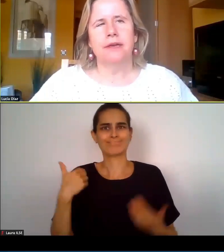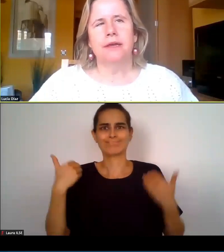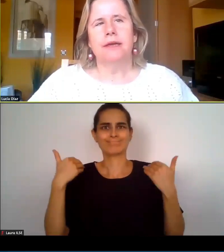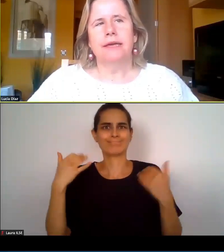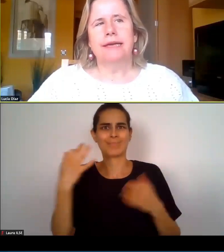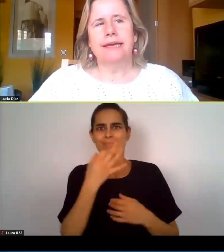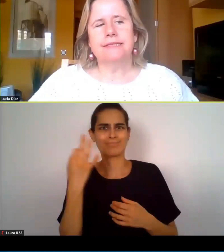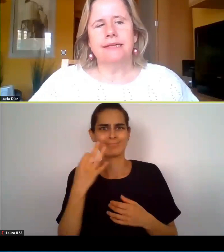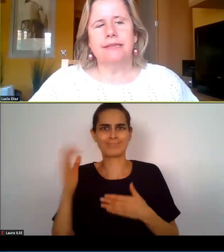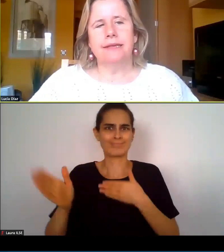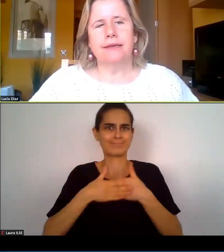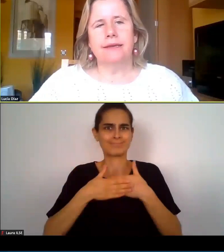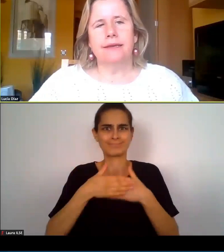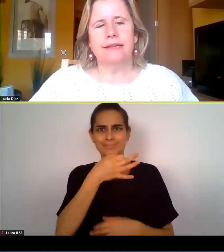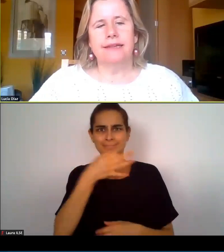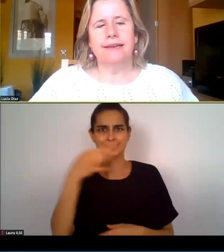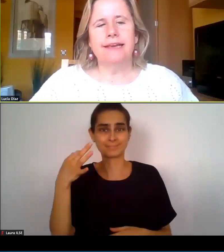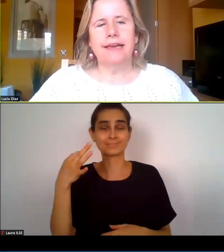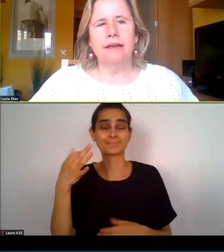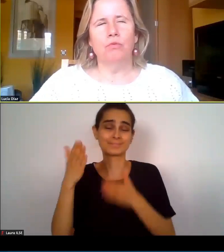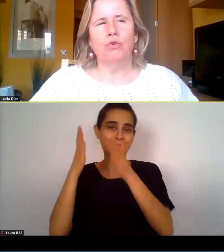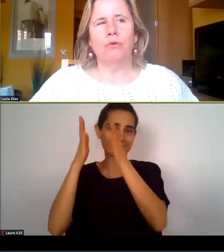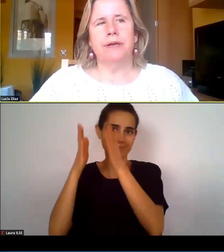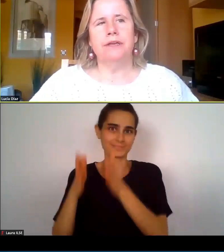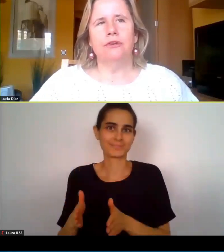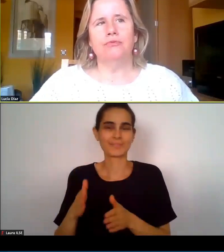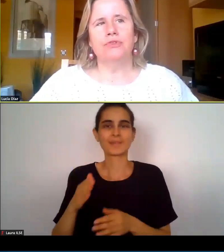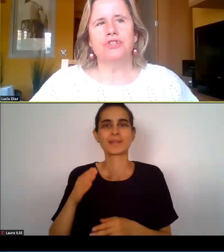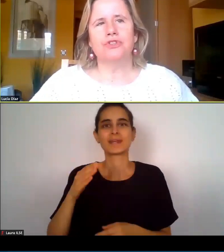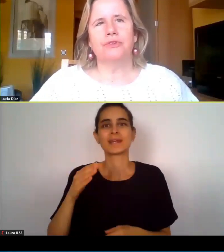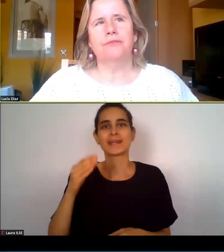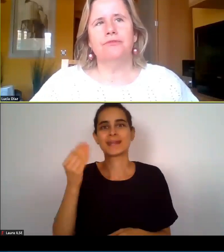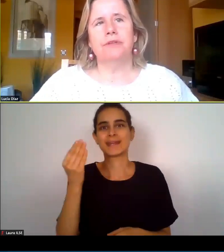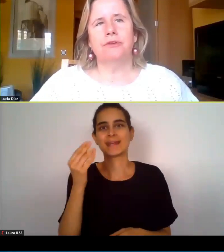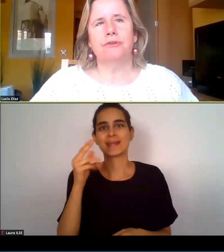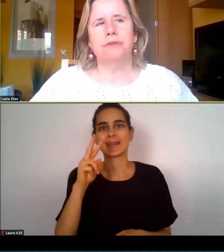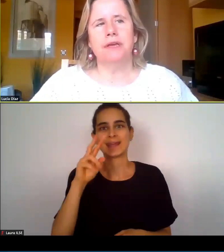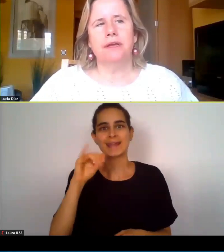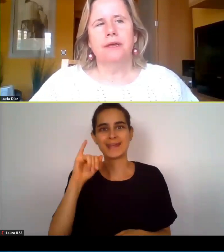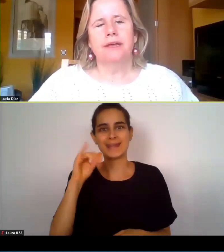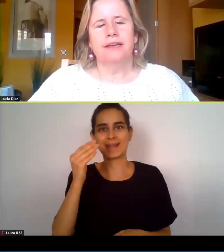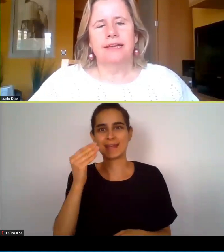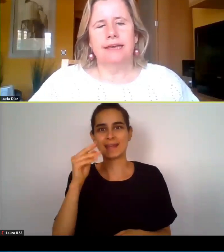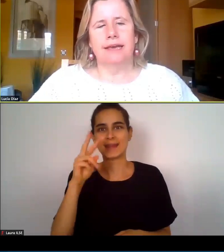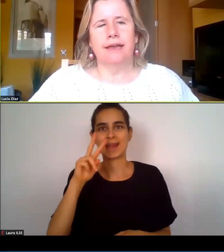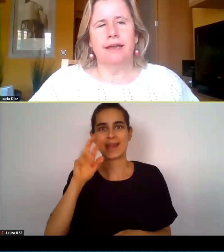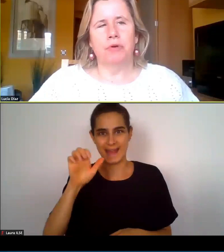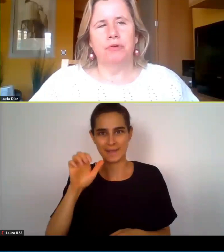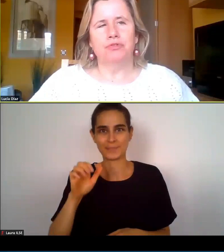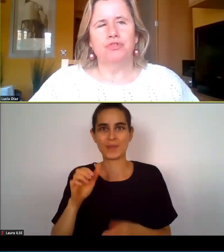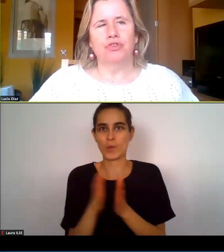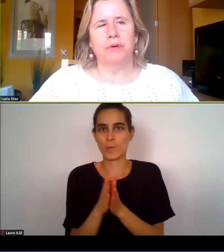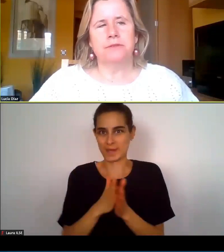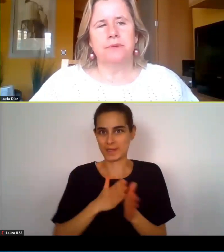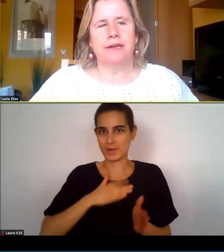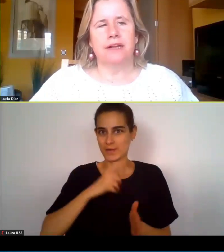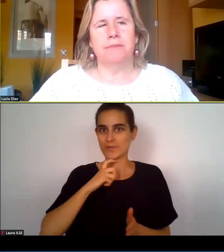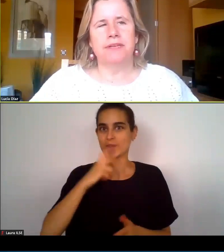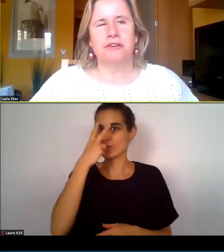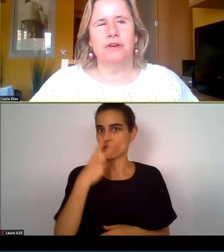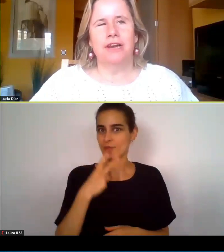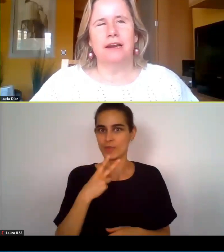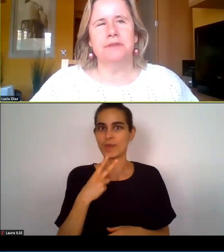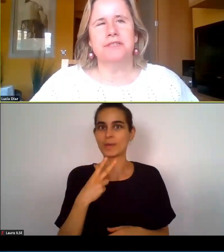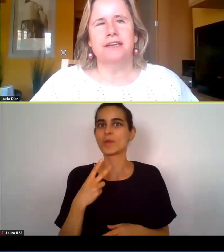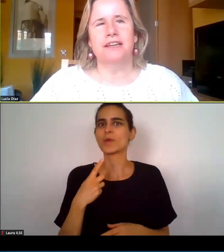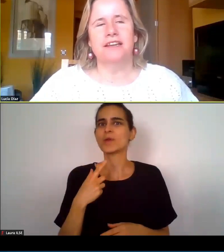actividad, que es el de Quique, un compañero nuestro de Fundación 11, que, bueno, yo no voy a desvelar nada más,